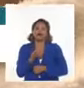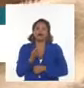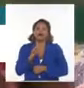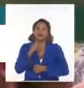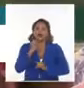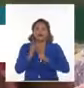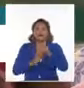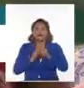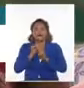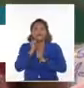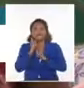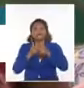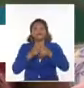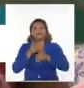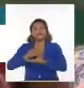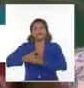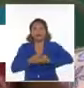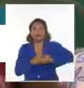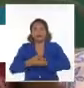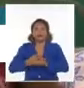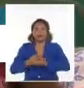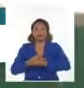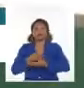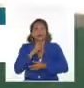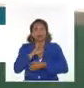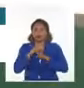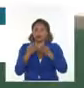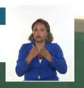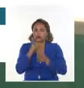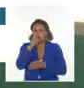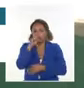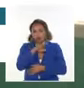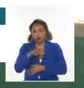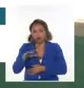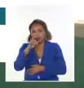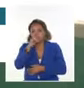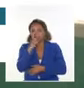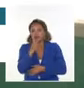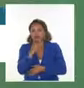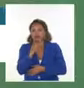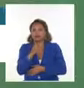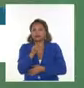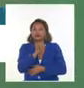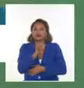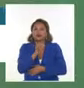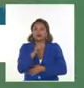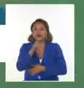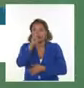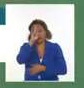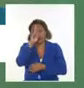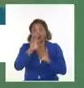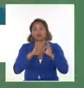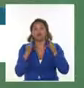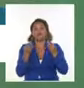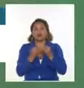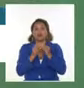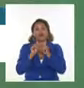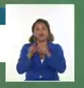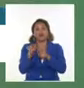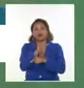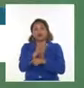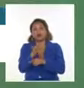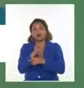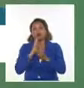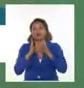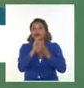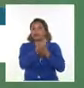neonatologías y dentro de las terapias intensivas pediátricas. También nunca se nos queda la atención primaria de salud, porque allí ellos contribuyen en toda la parte de la